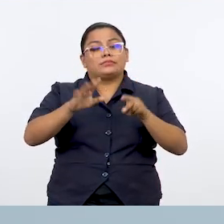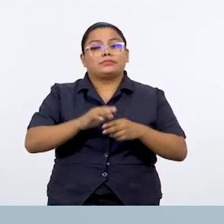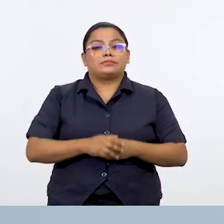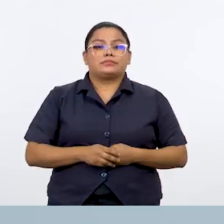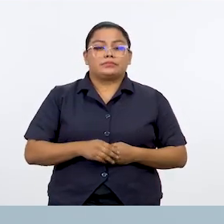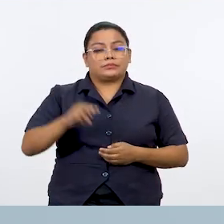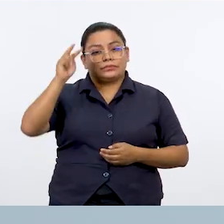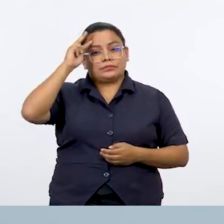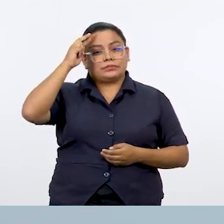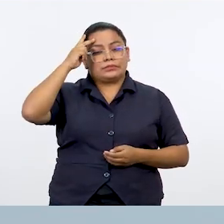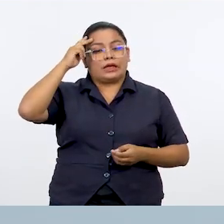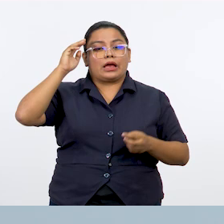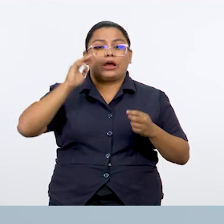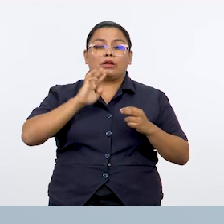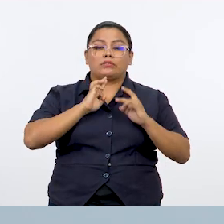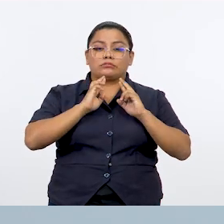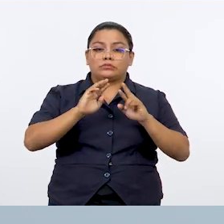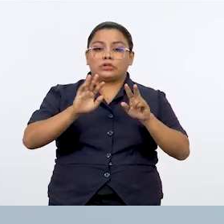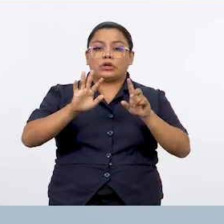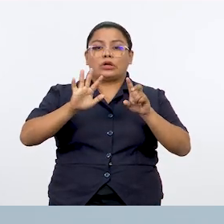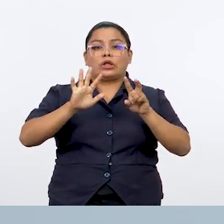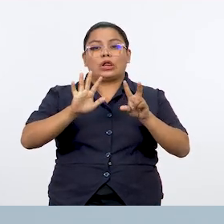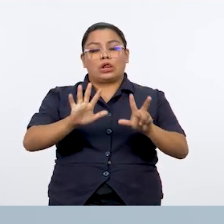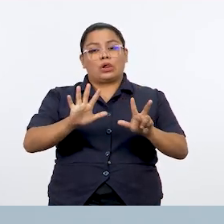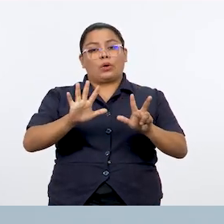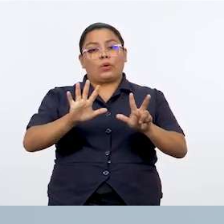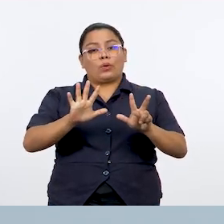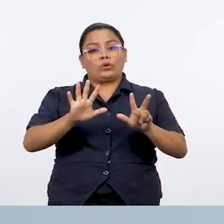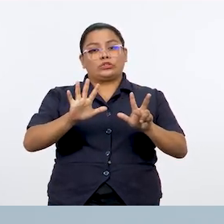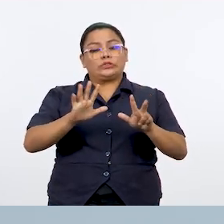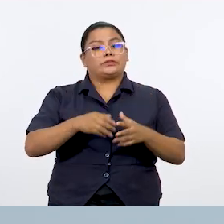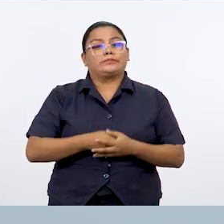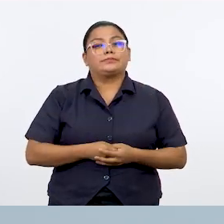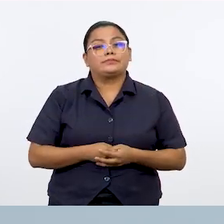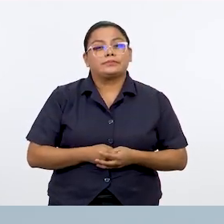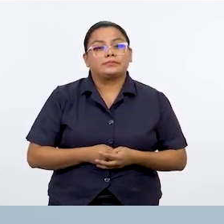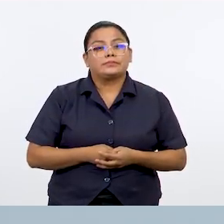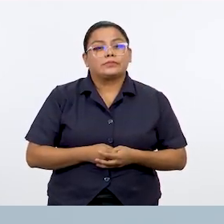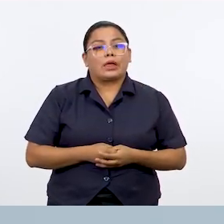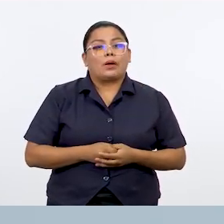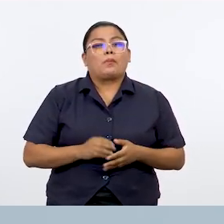Eso quiere decir que el cociente debería de ser 8.